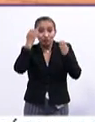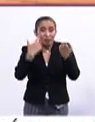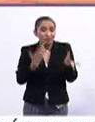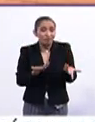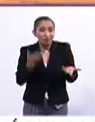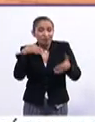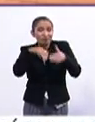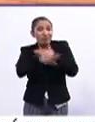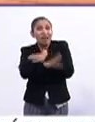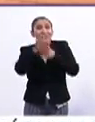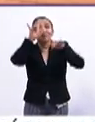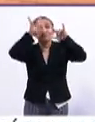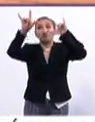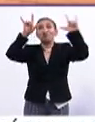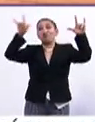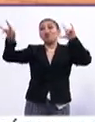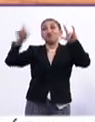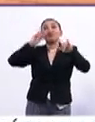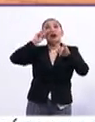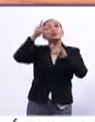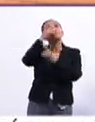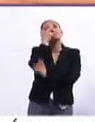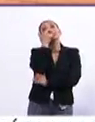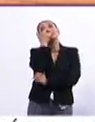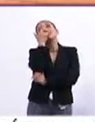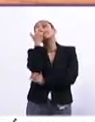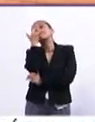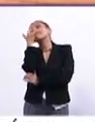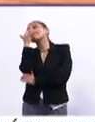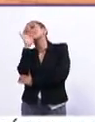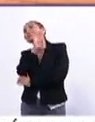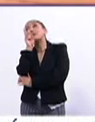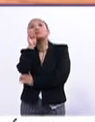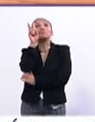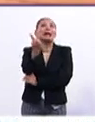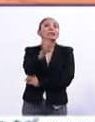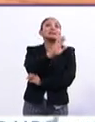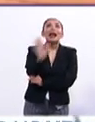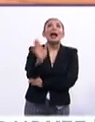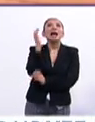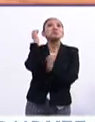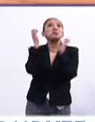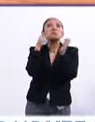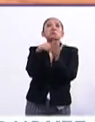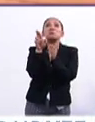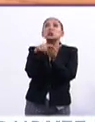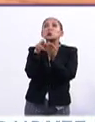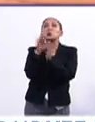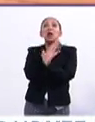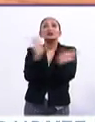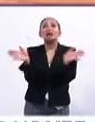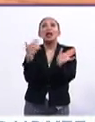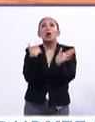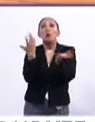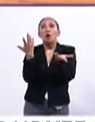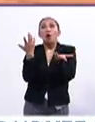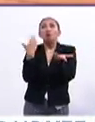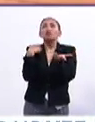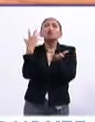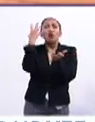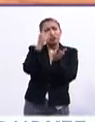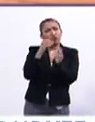exposición usualmente vamos por el camino de la exposición y nos